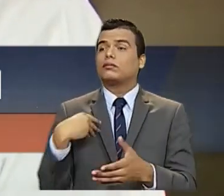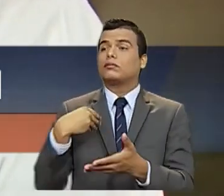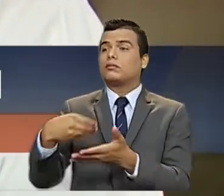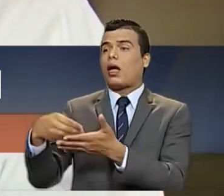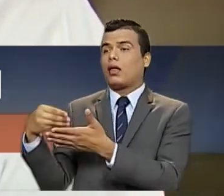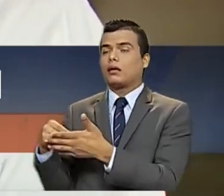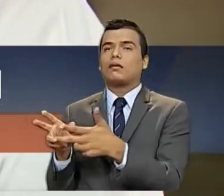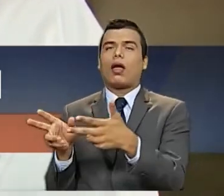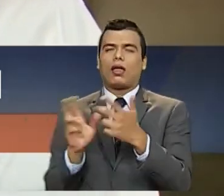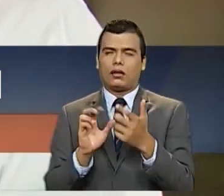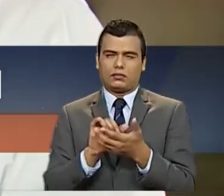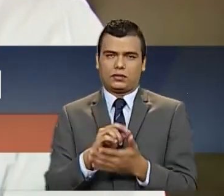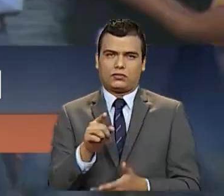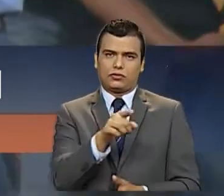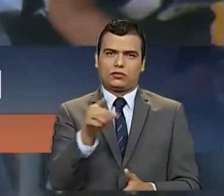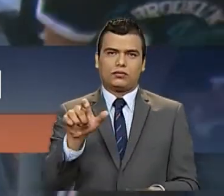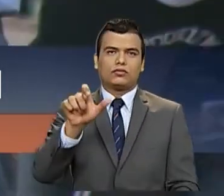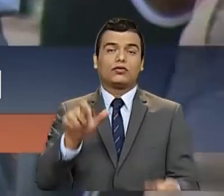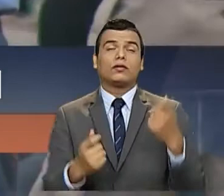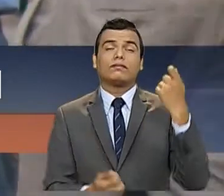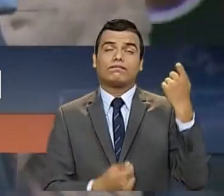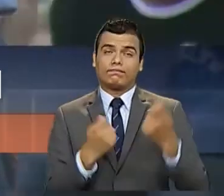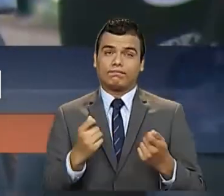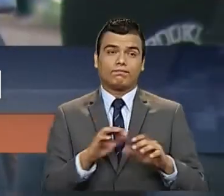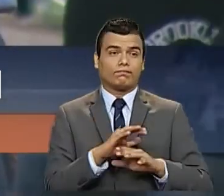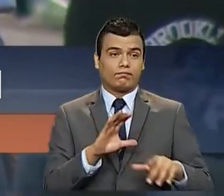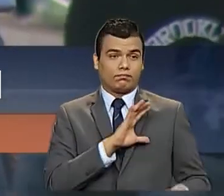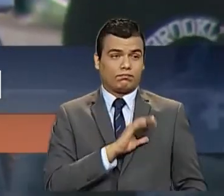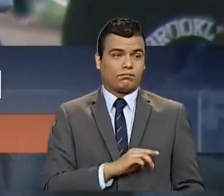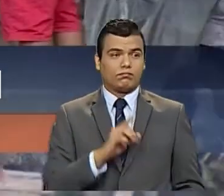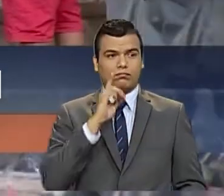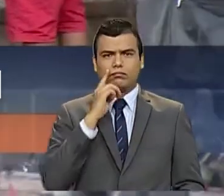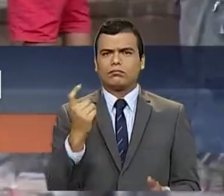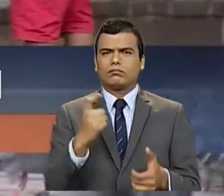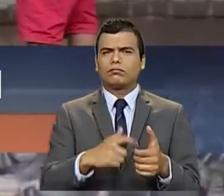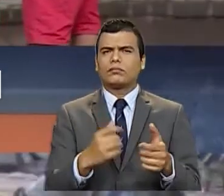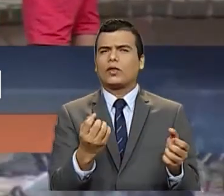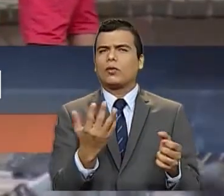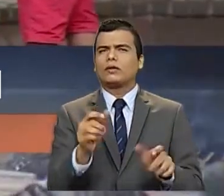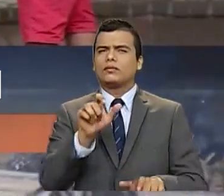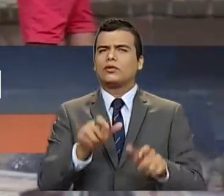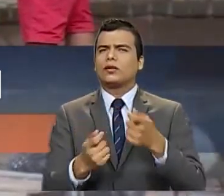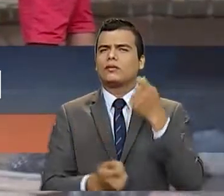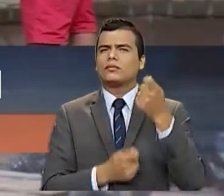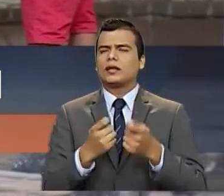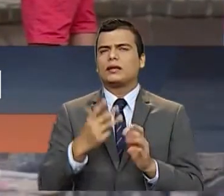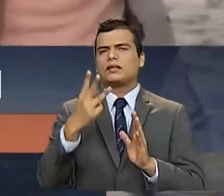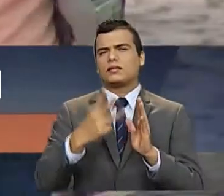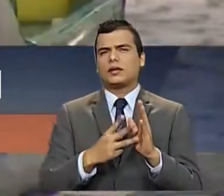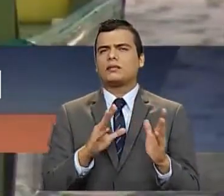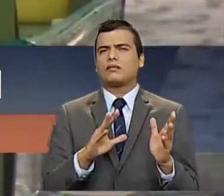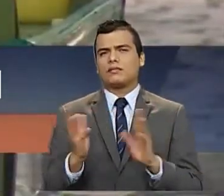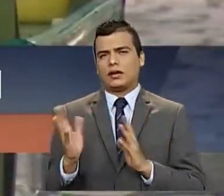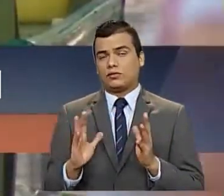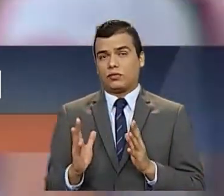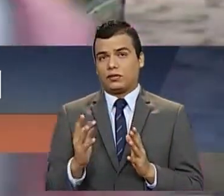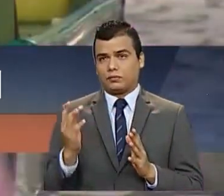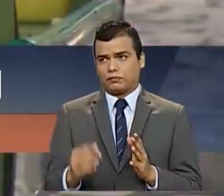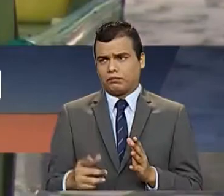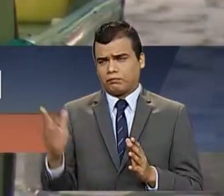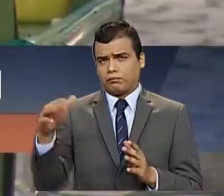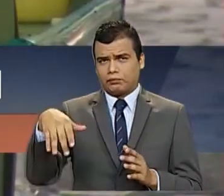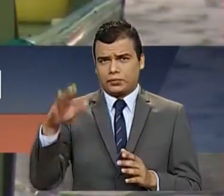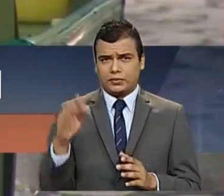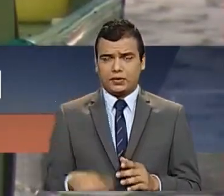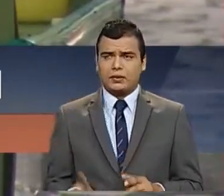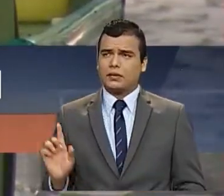explota económicamente a algunos vendedores informales. En Cali hay un registro de 3.000 vendedores informales, sin embargo la cifra es desde hace